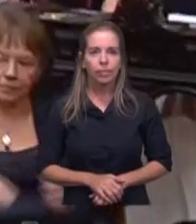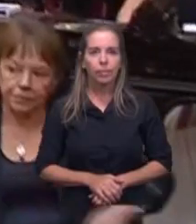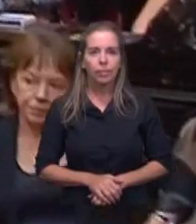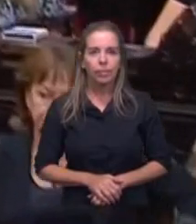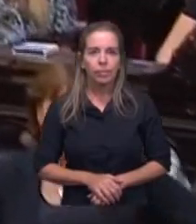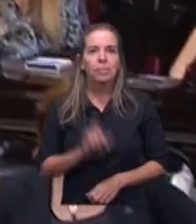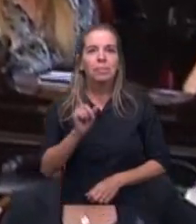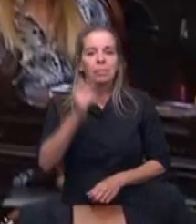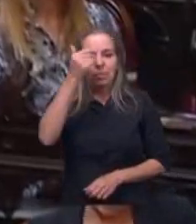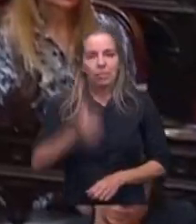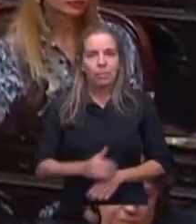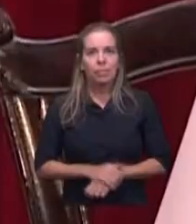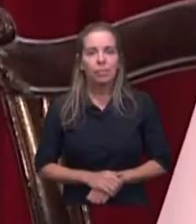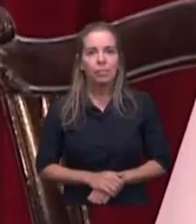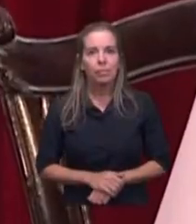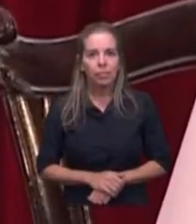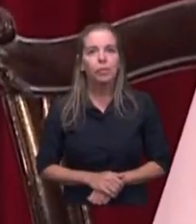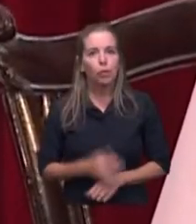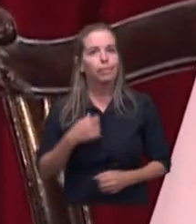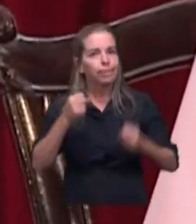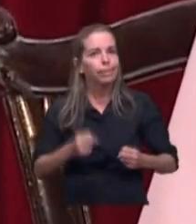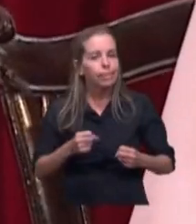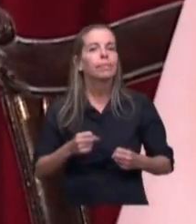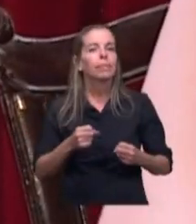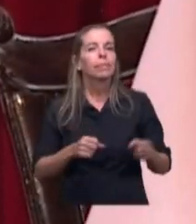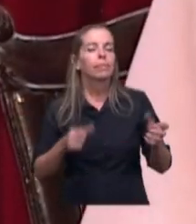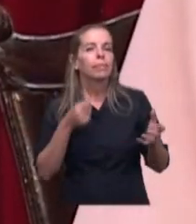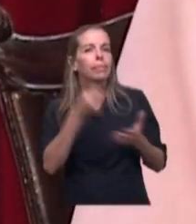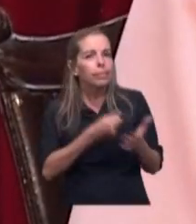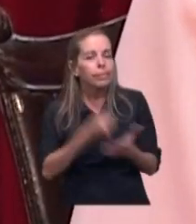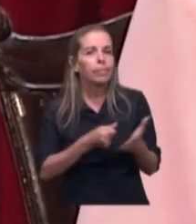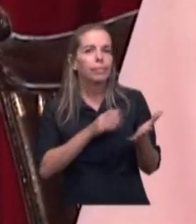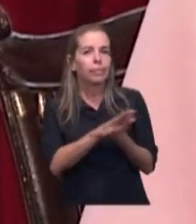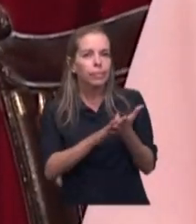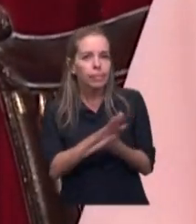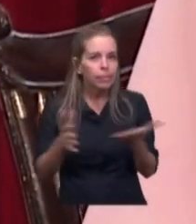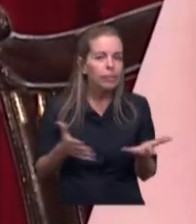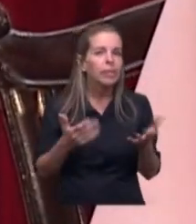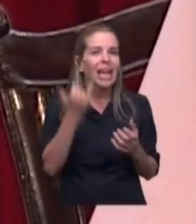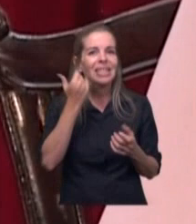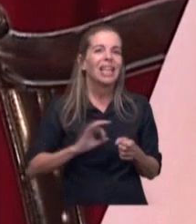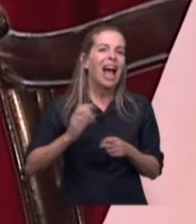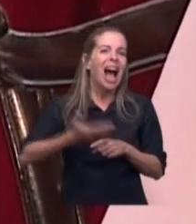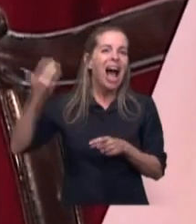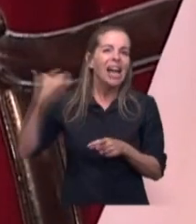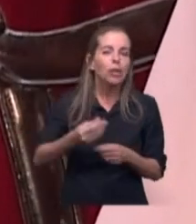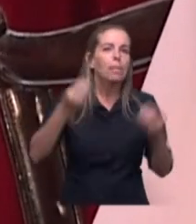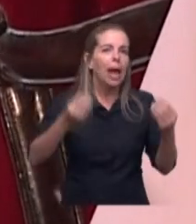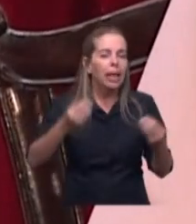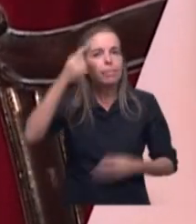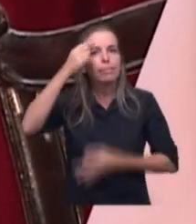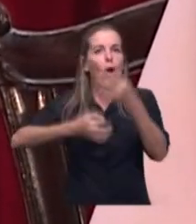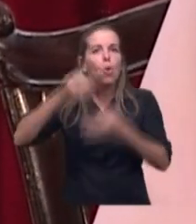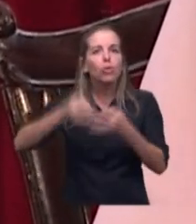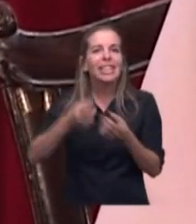Y el que reclama y hace todo lo republicanamente posible desde hace años para que la justicia